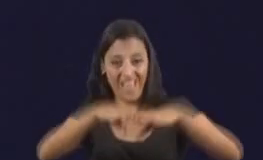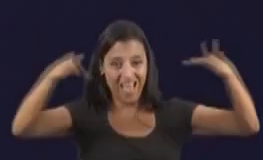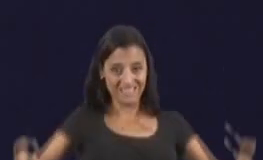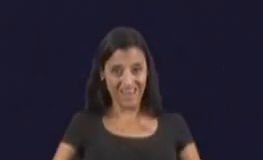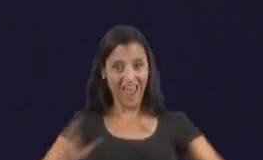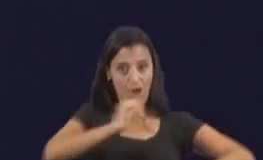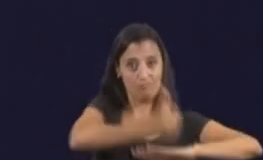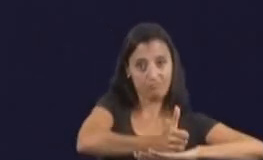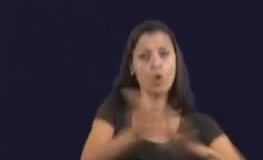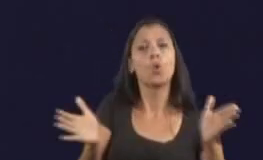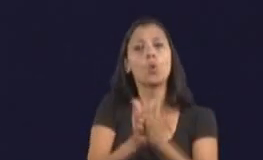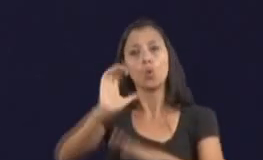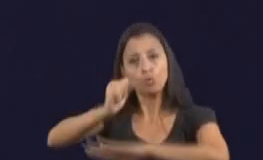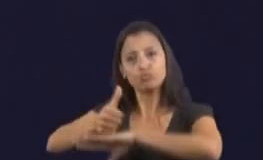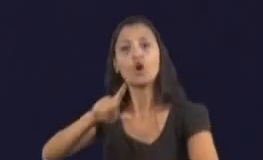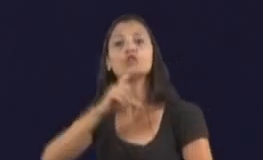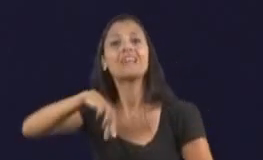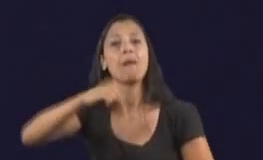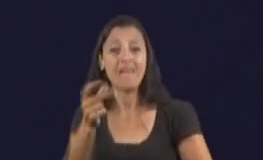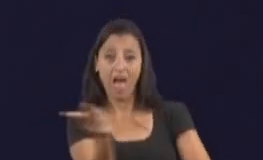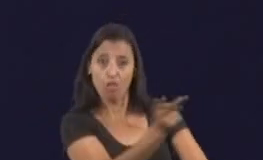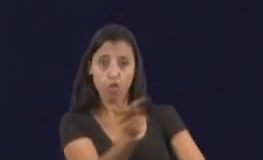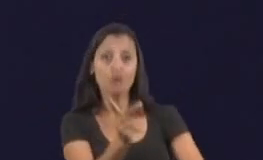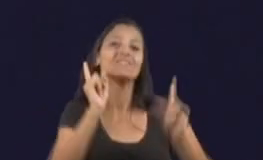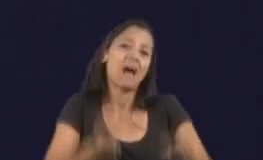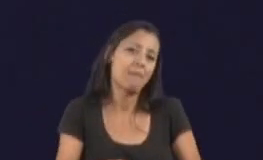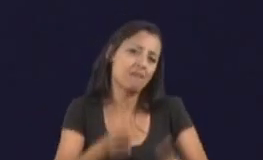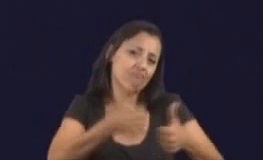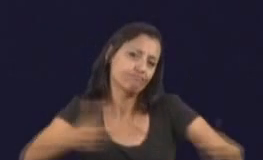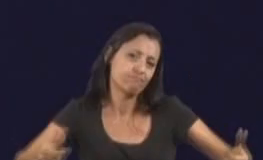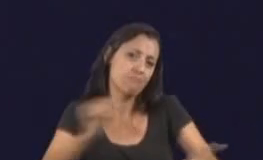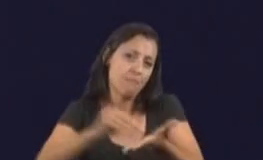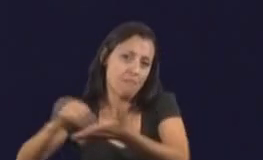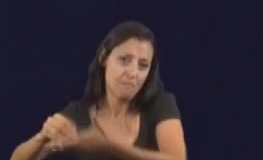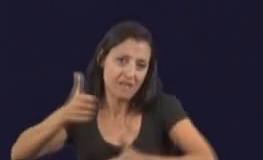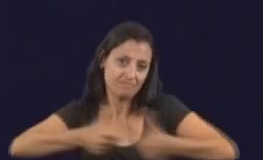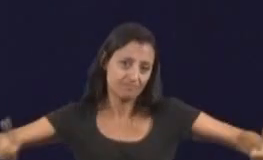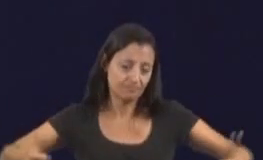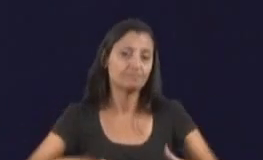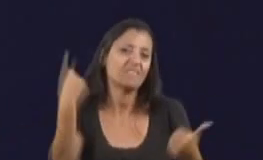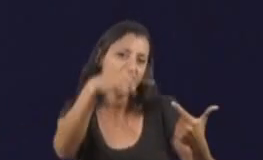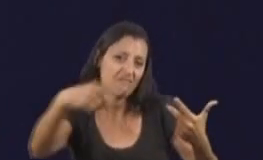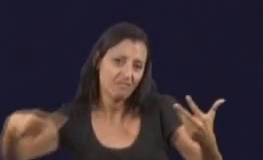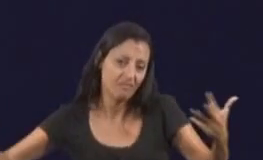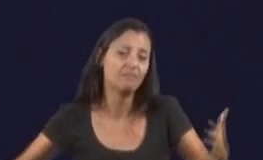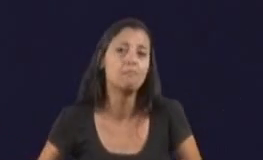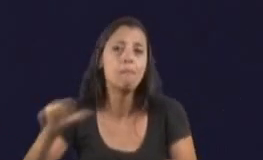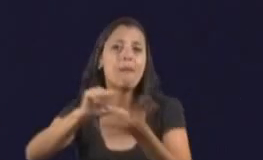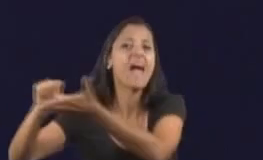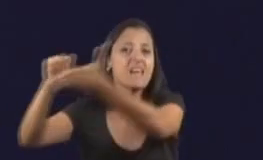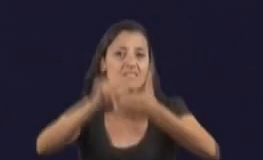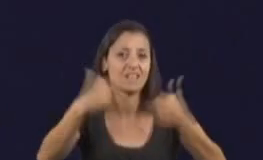junto a Tapia y al resto de las comitivas de las diferentes asociaciones de los